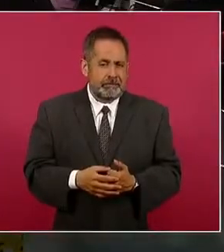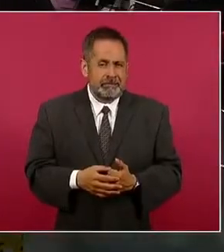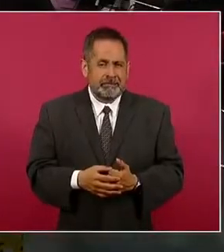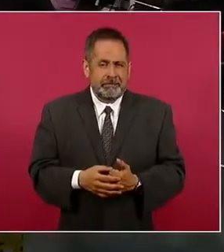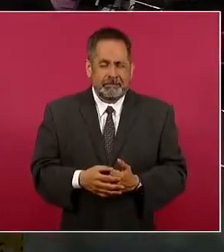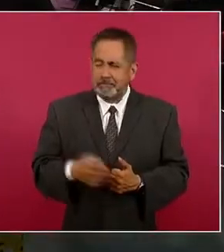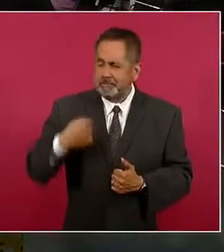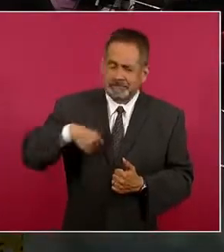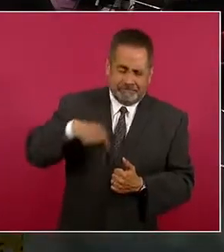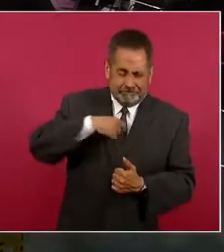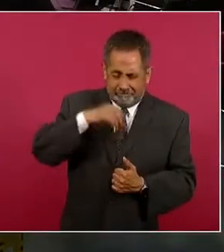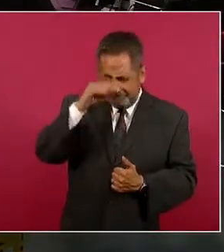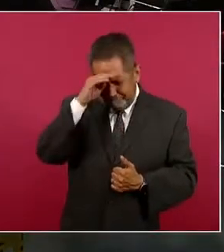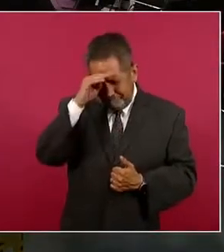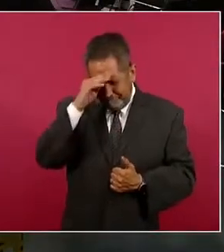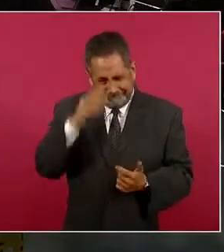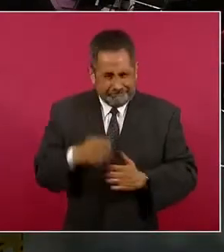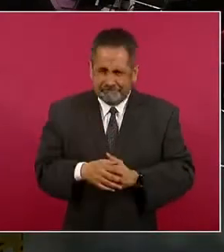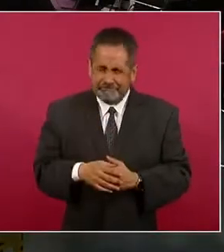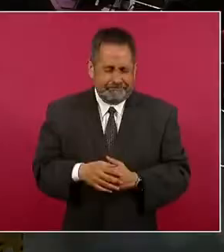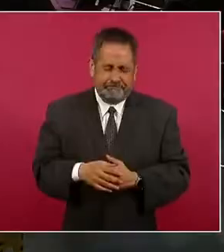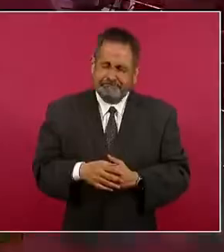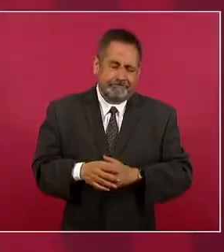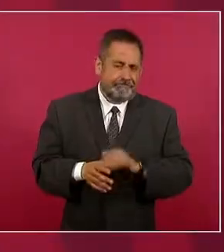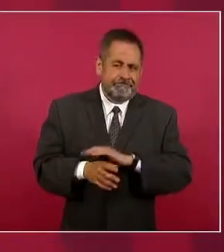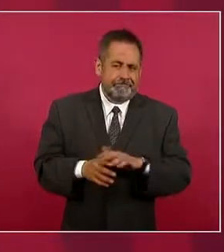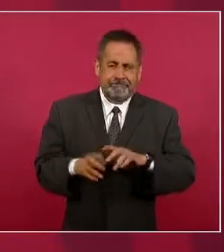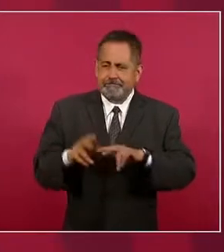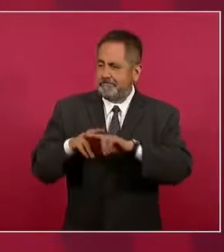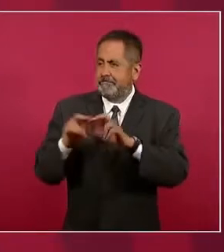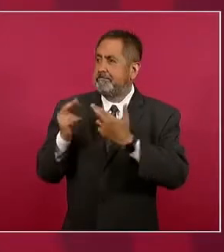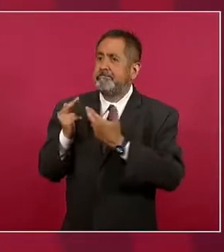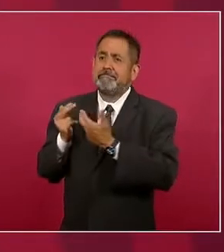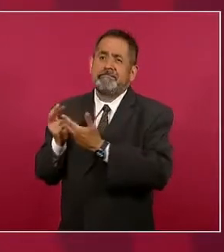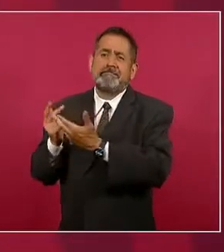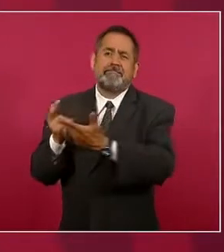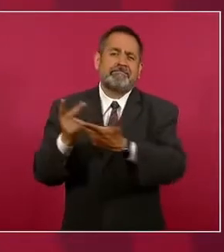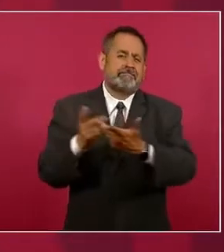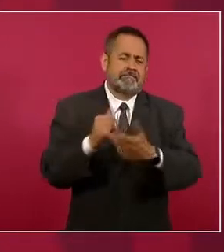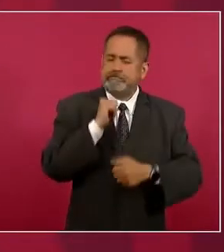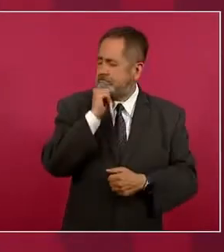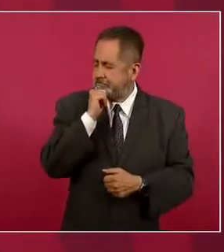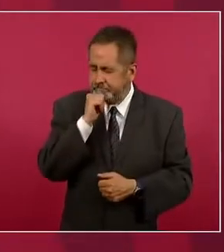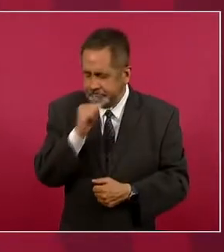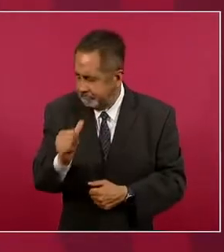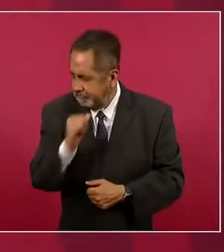cómo nosotros vamos ni a destruir la naturaleza,